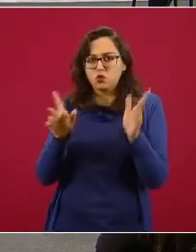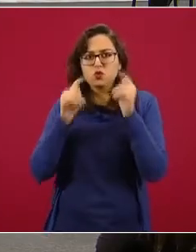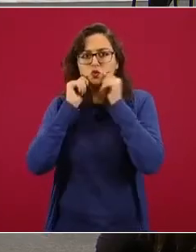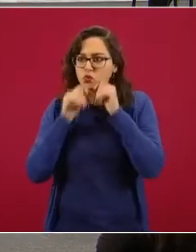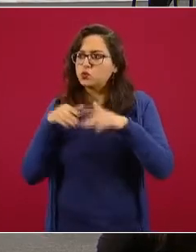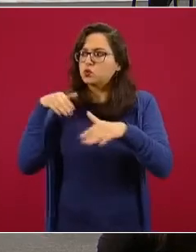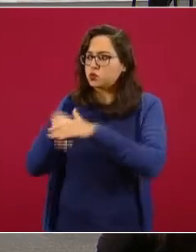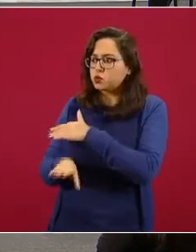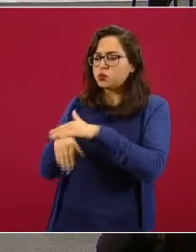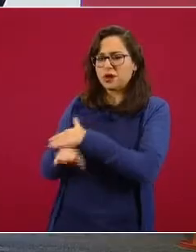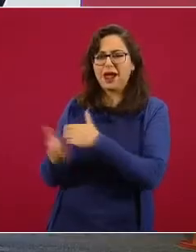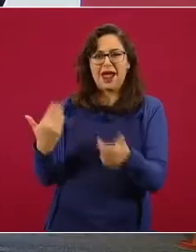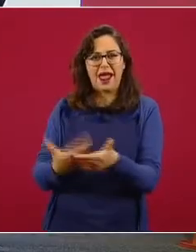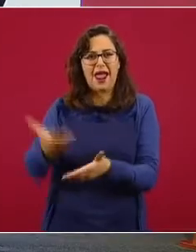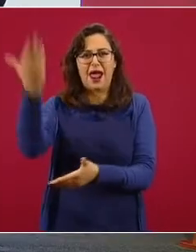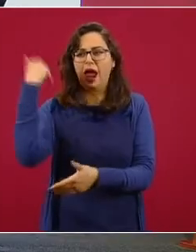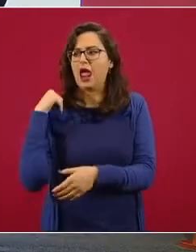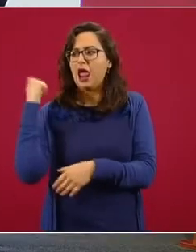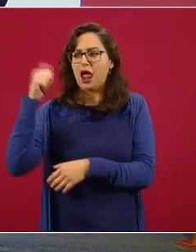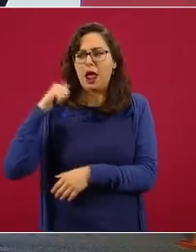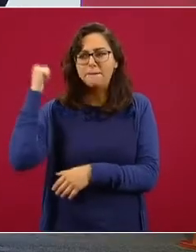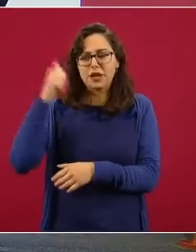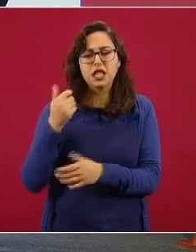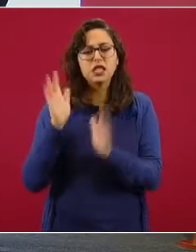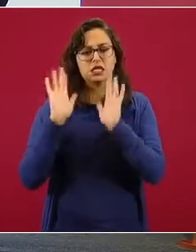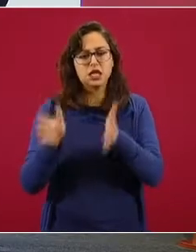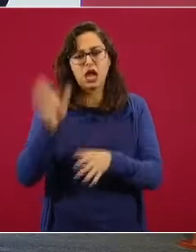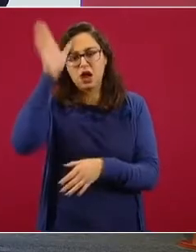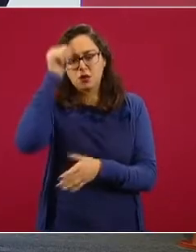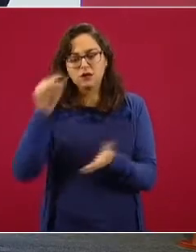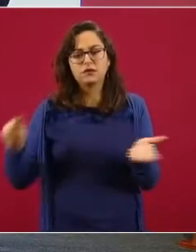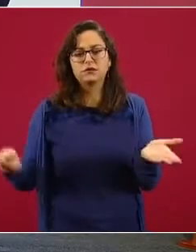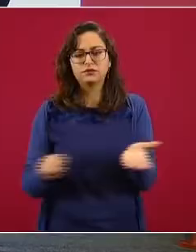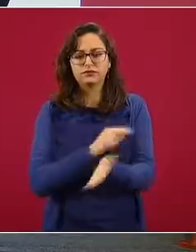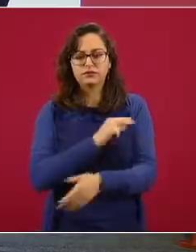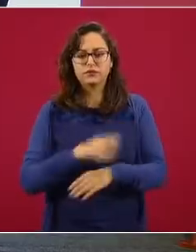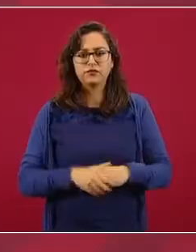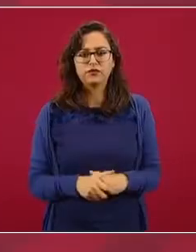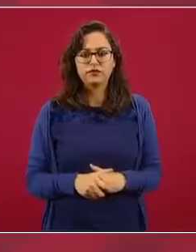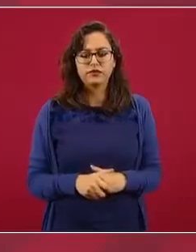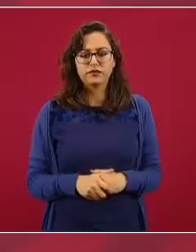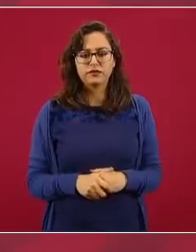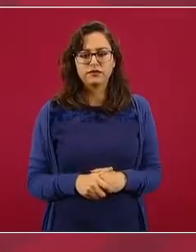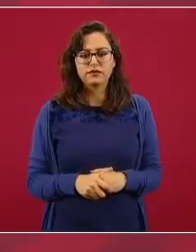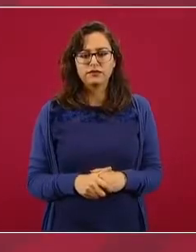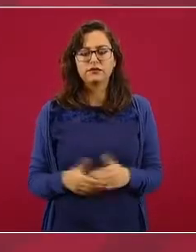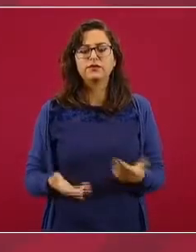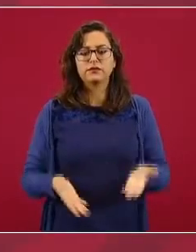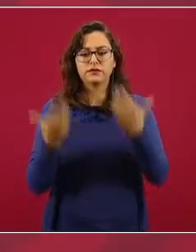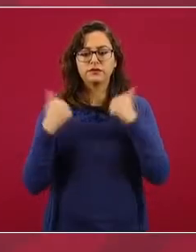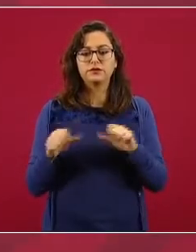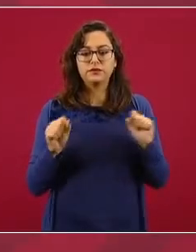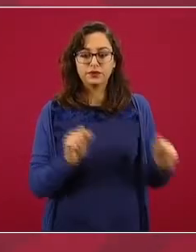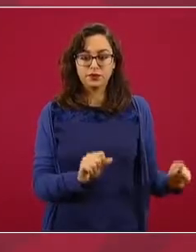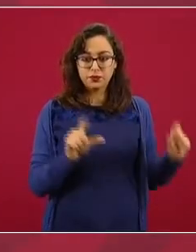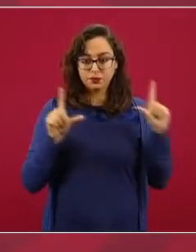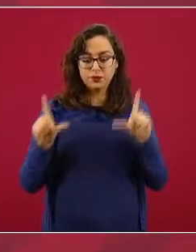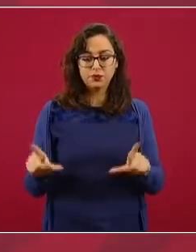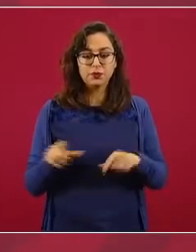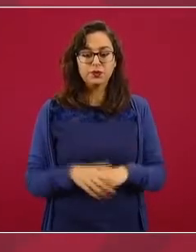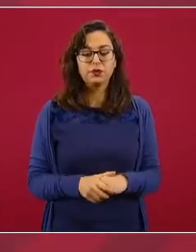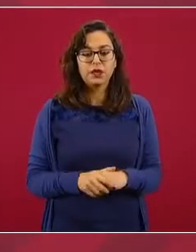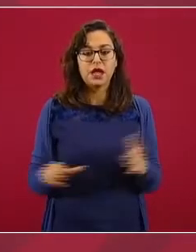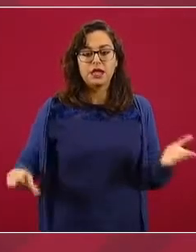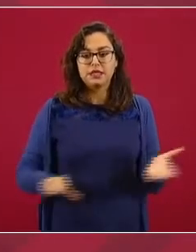ahora refrendado este asunto. Y en la siguiente diapositiva solo destaco los centros